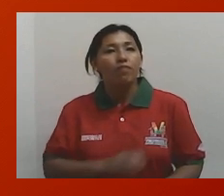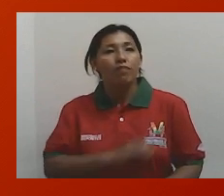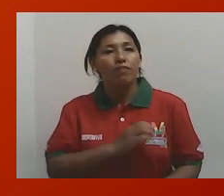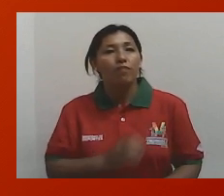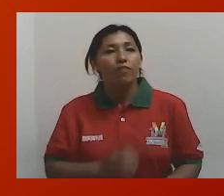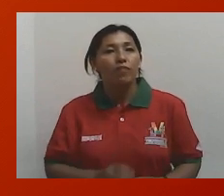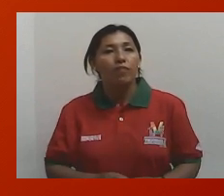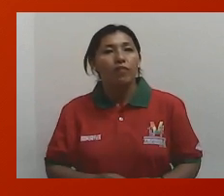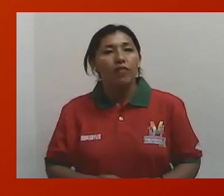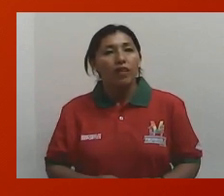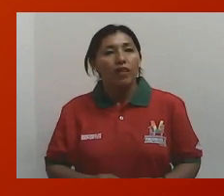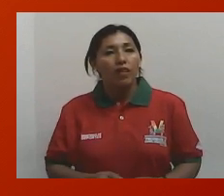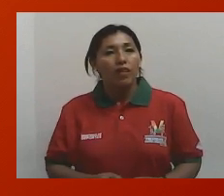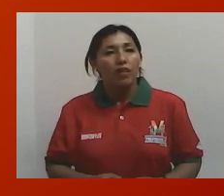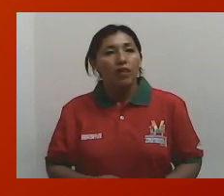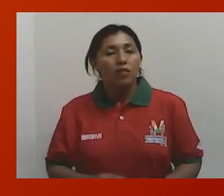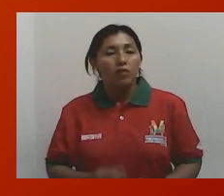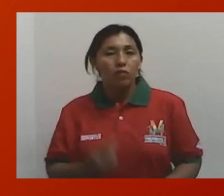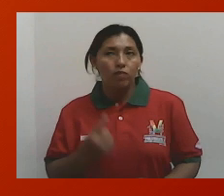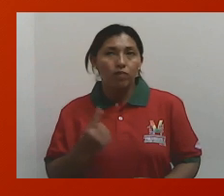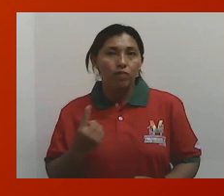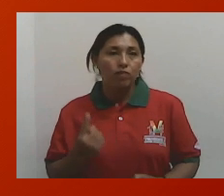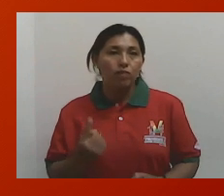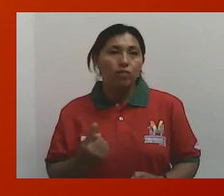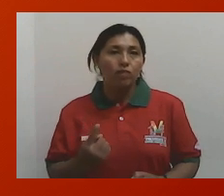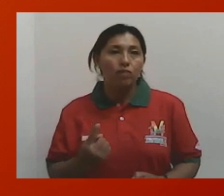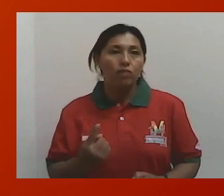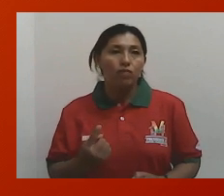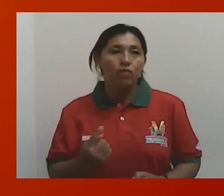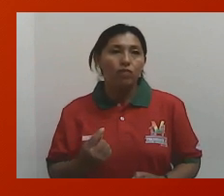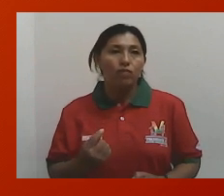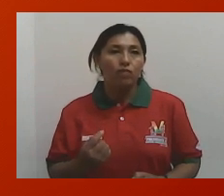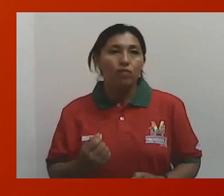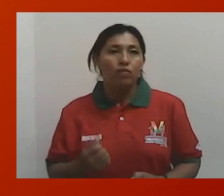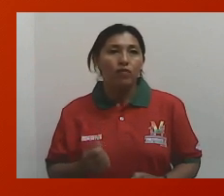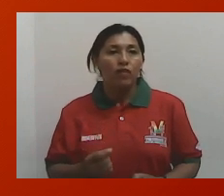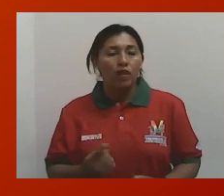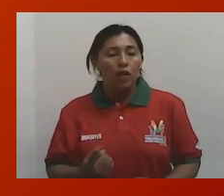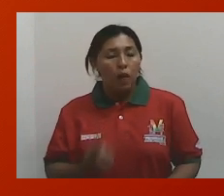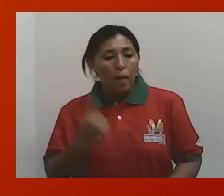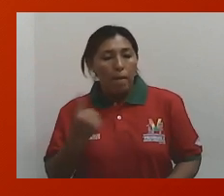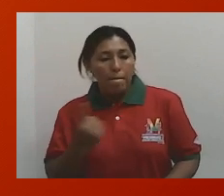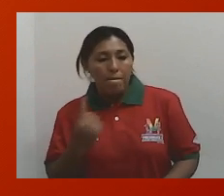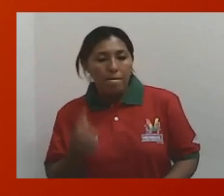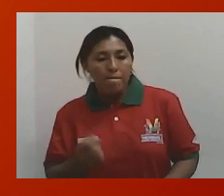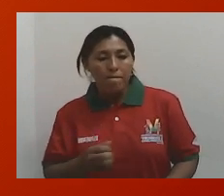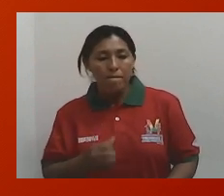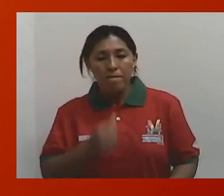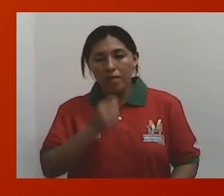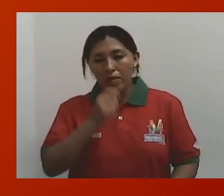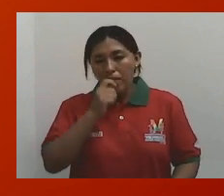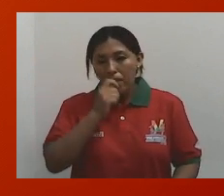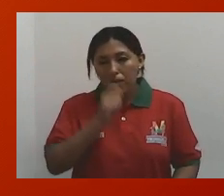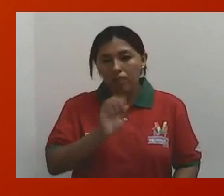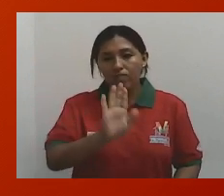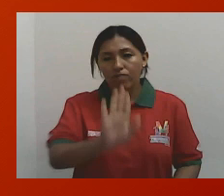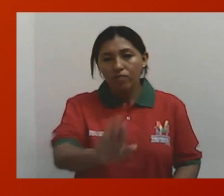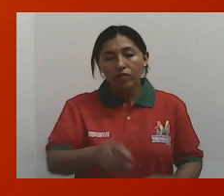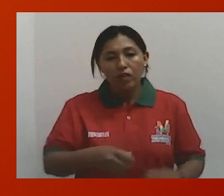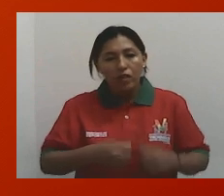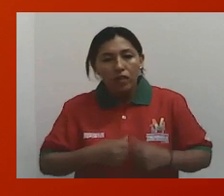Cabe indicar que una particularidad que tenemos nosotros los árbitros es de conducir un